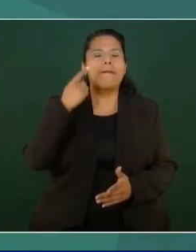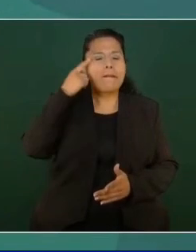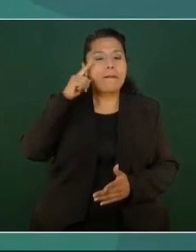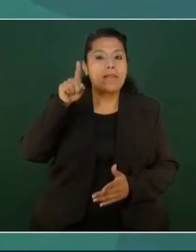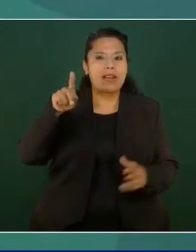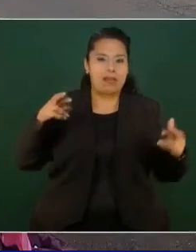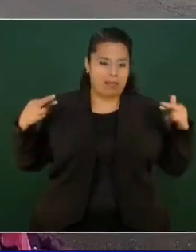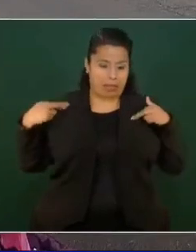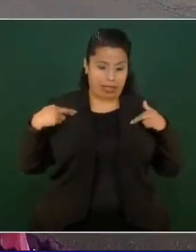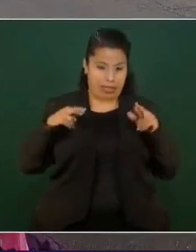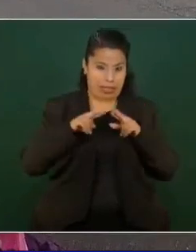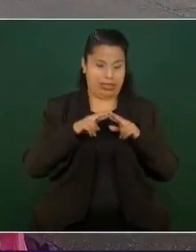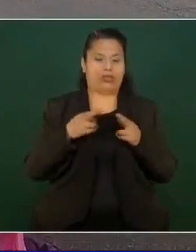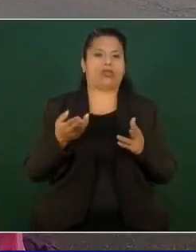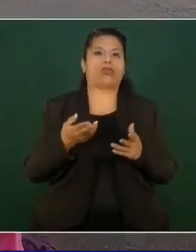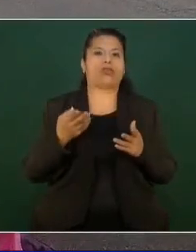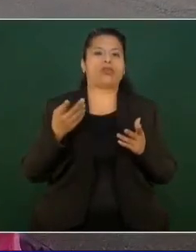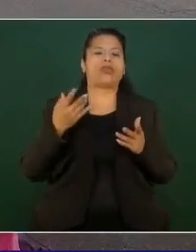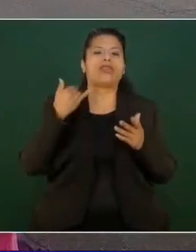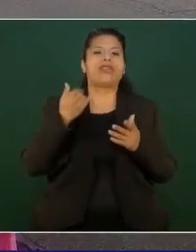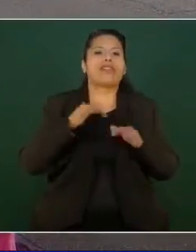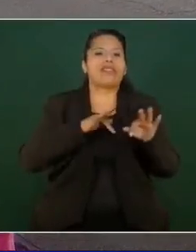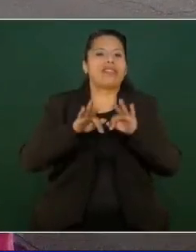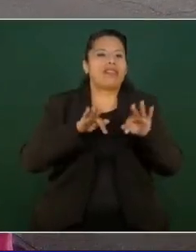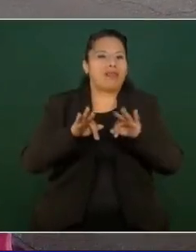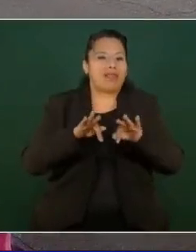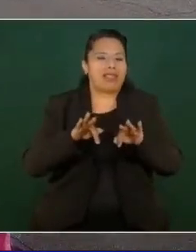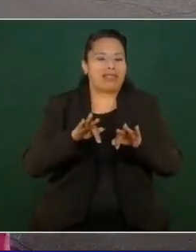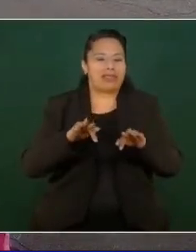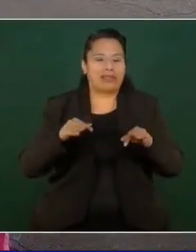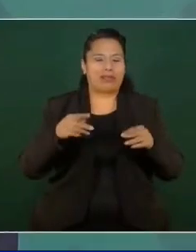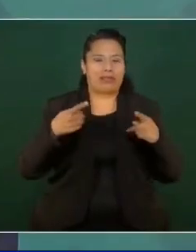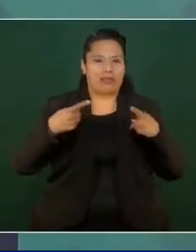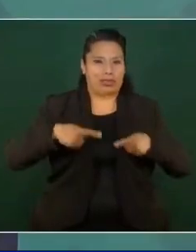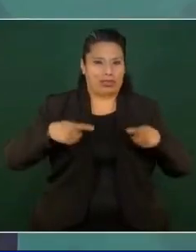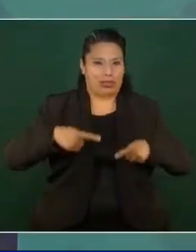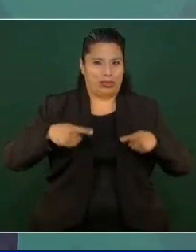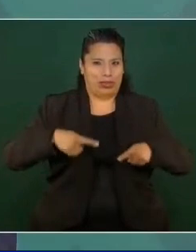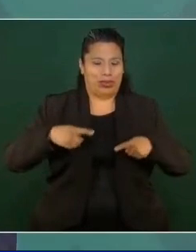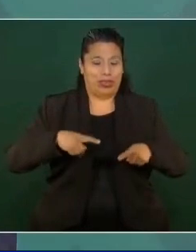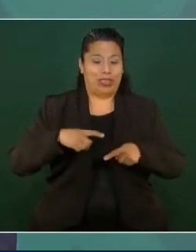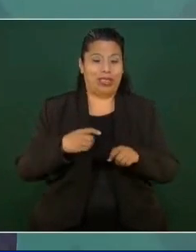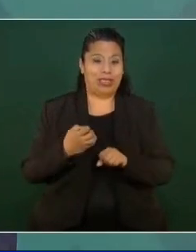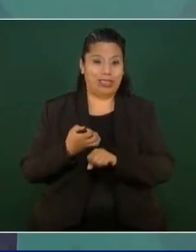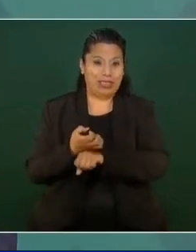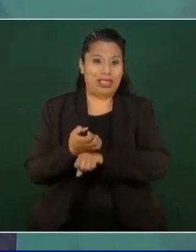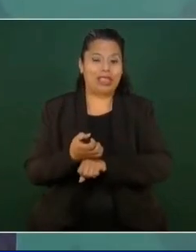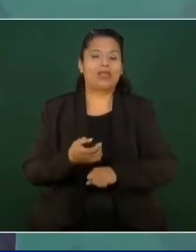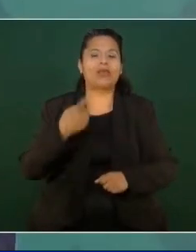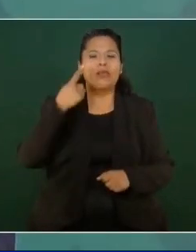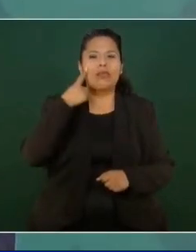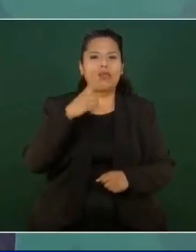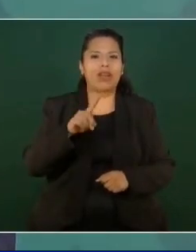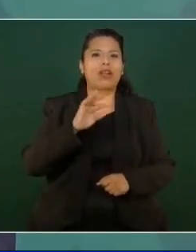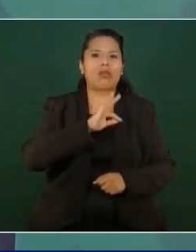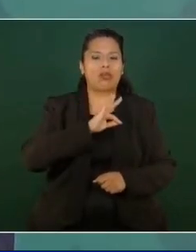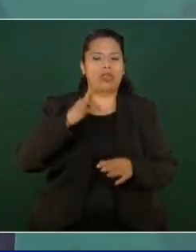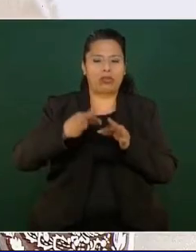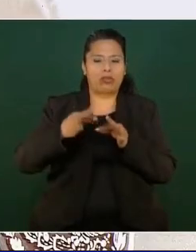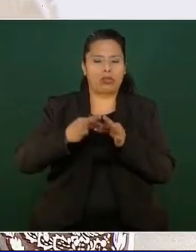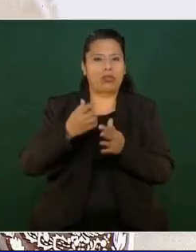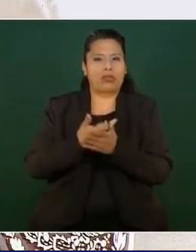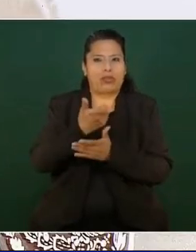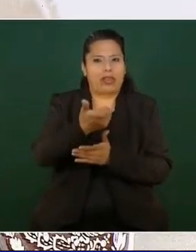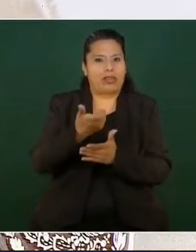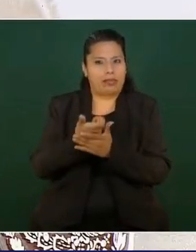maestros, los trabajadores al servicio del Estado no dejen de recibir